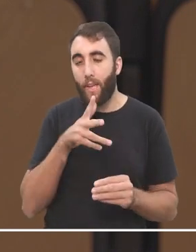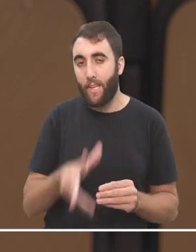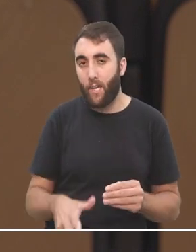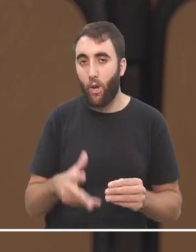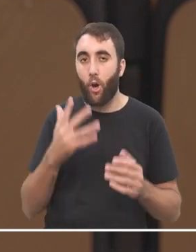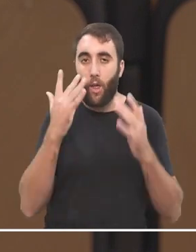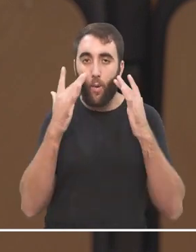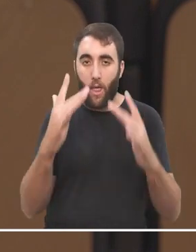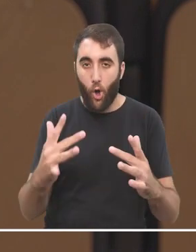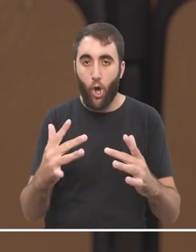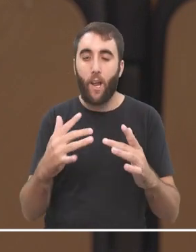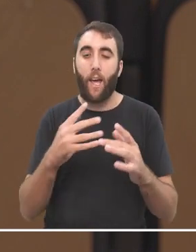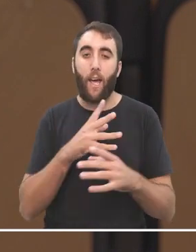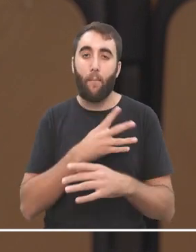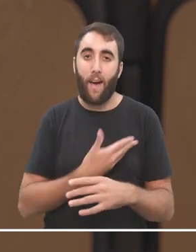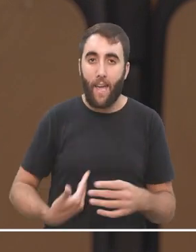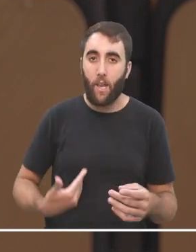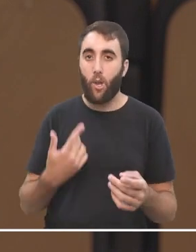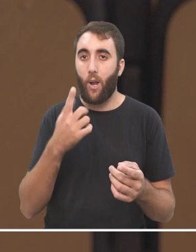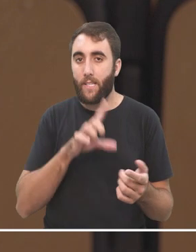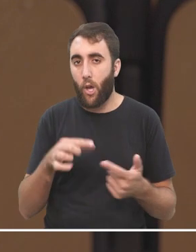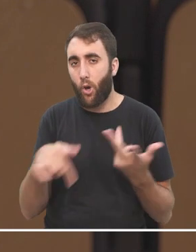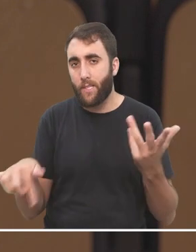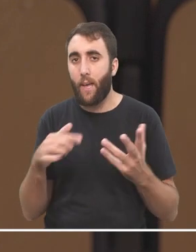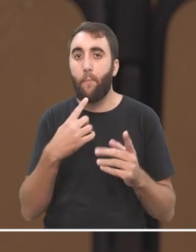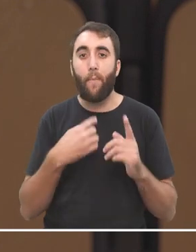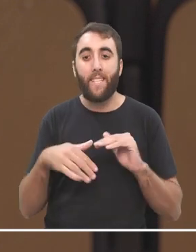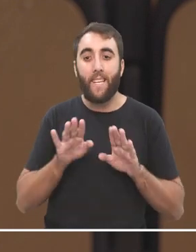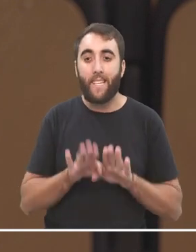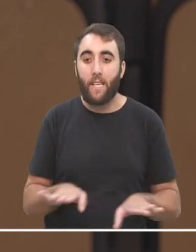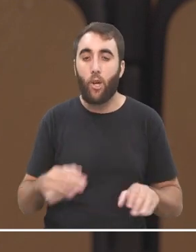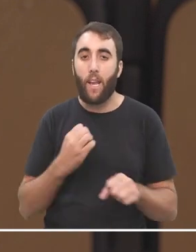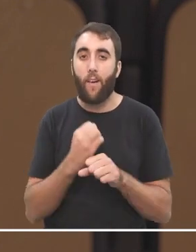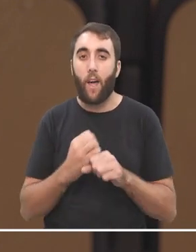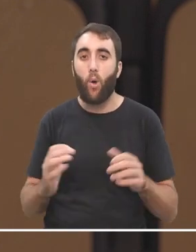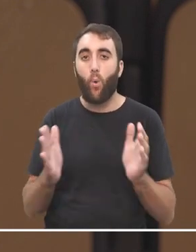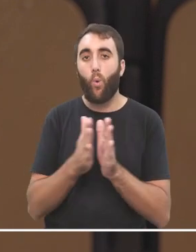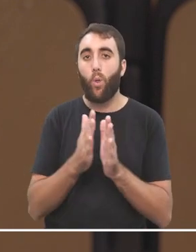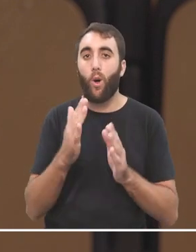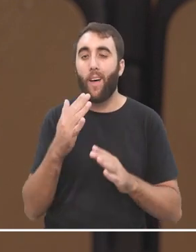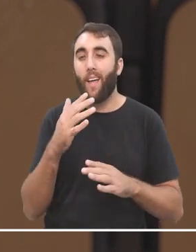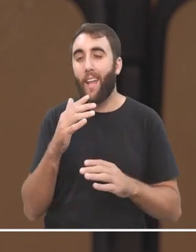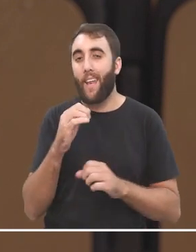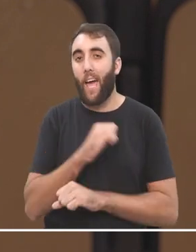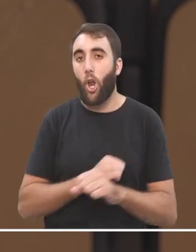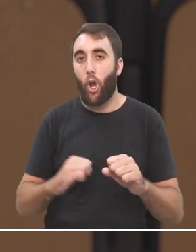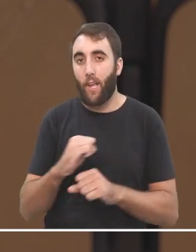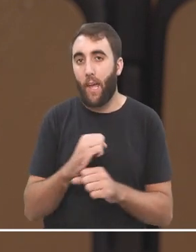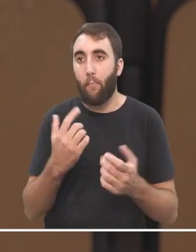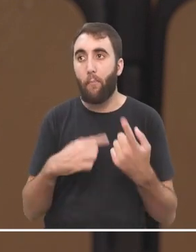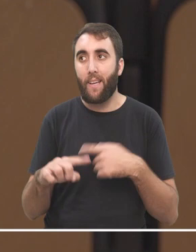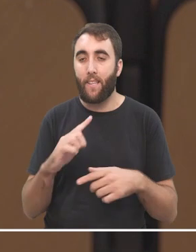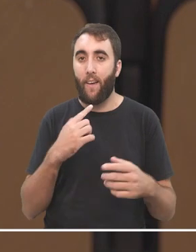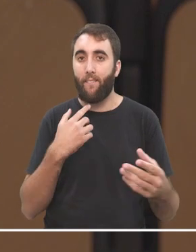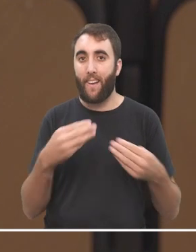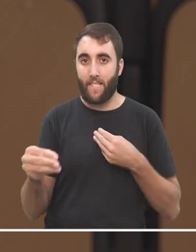la tecnología y los más pequeños es la posibilidad de trabajar con tecnologías más